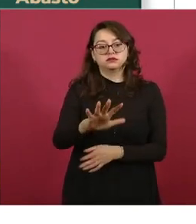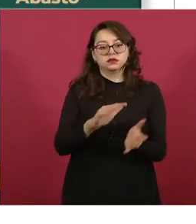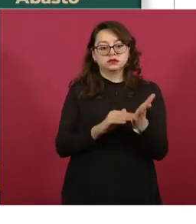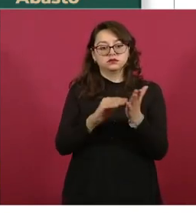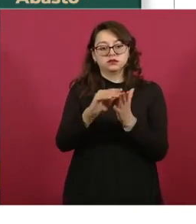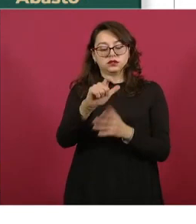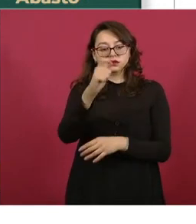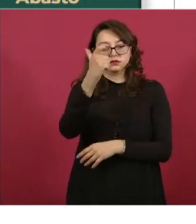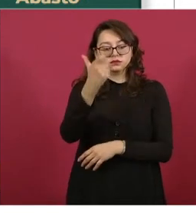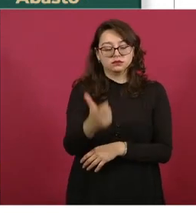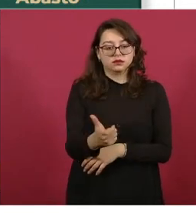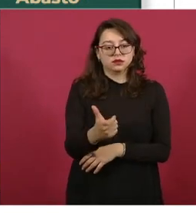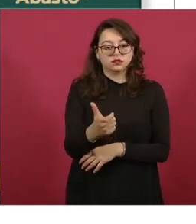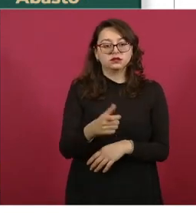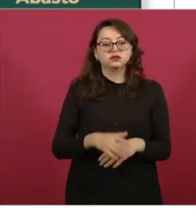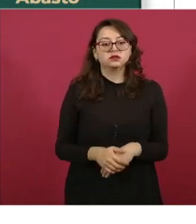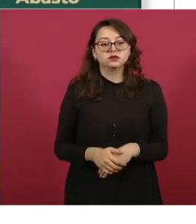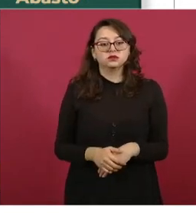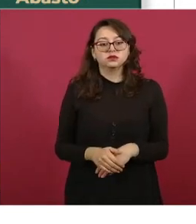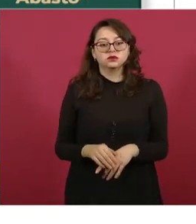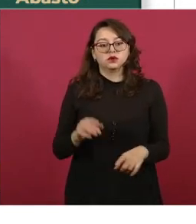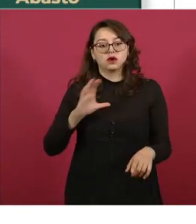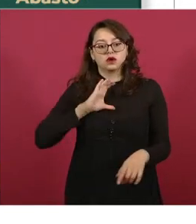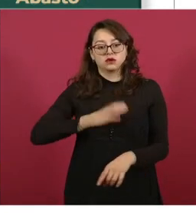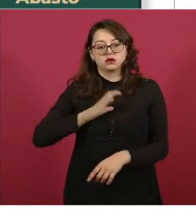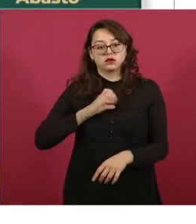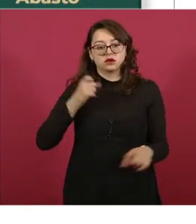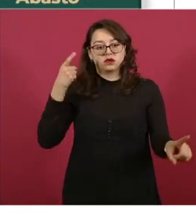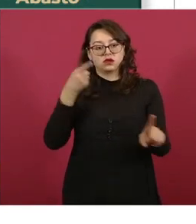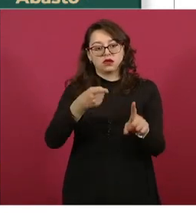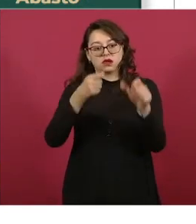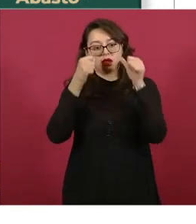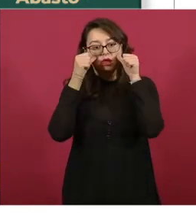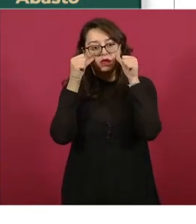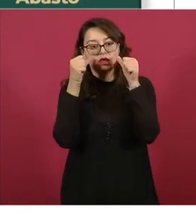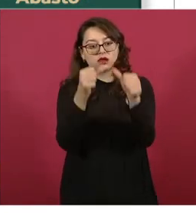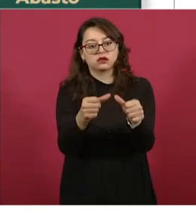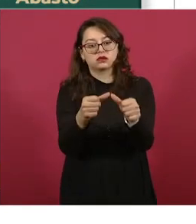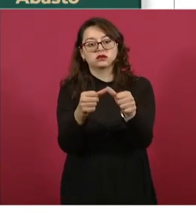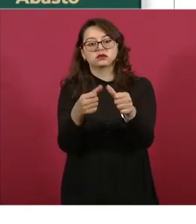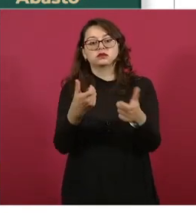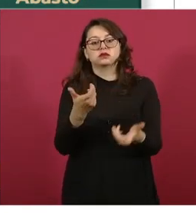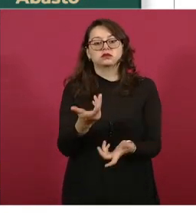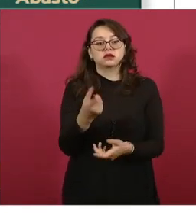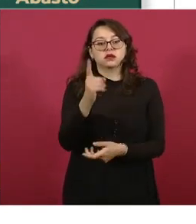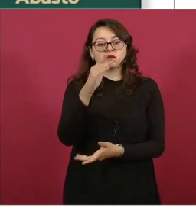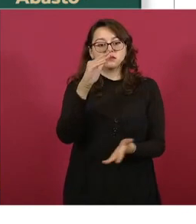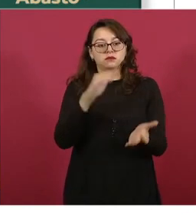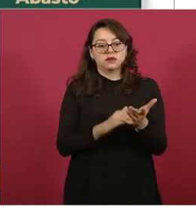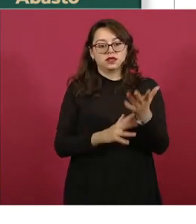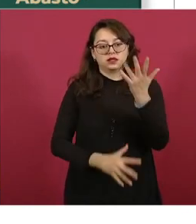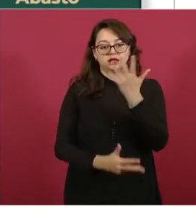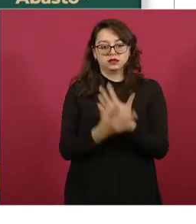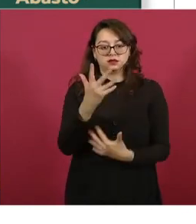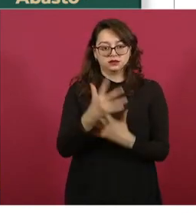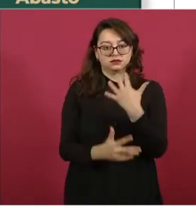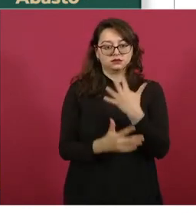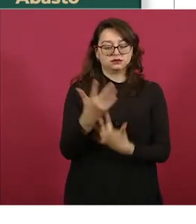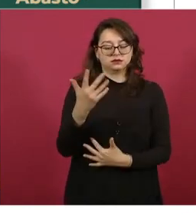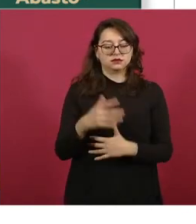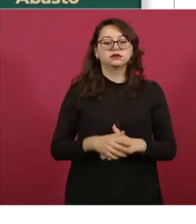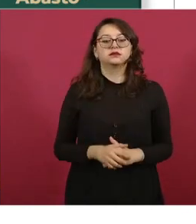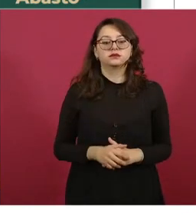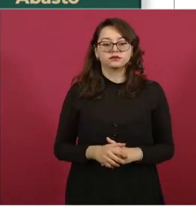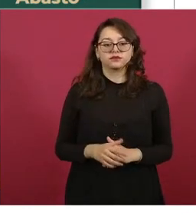4.175 millones de pesos. Las sesiones de quimioterapia reportadas en este momento es de 1.015 sesiones de